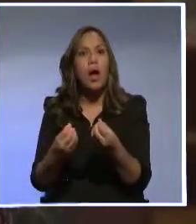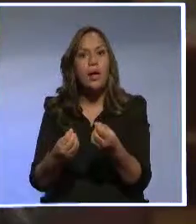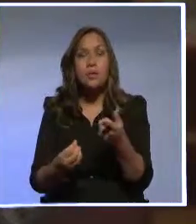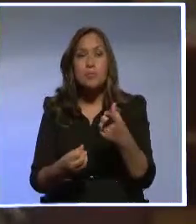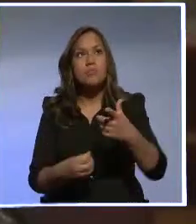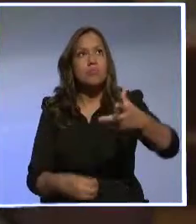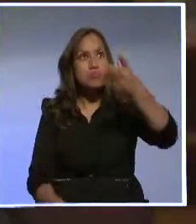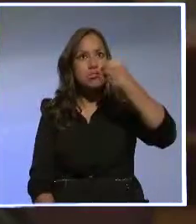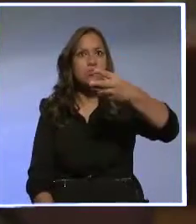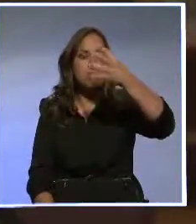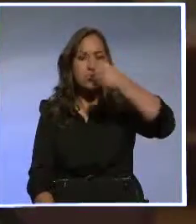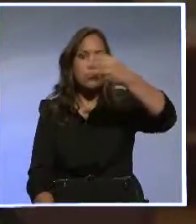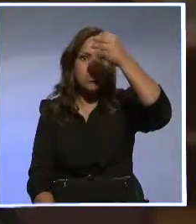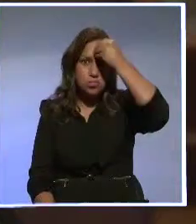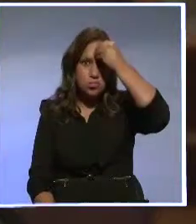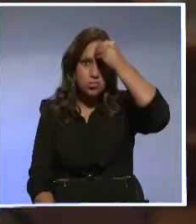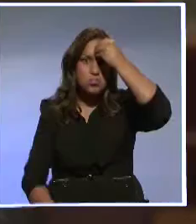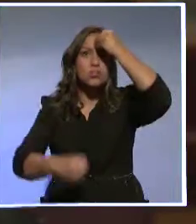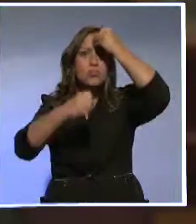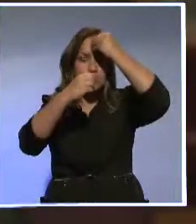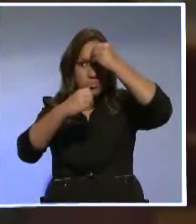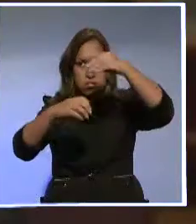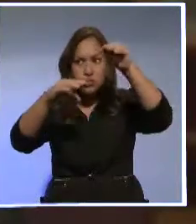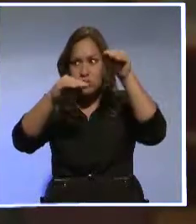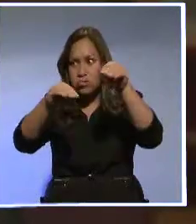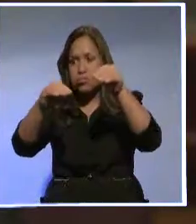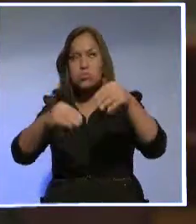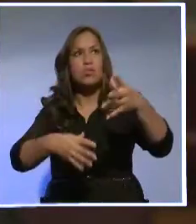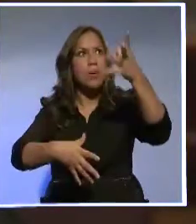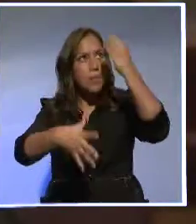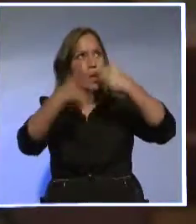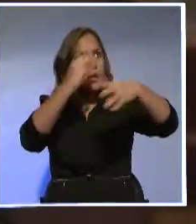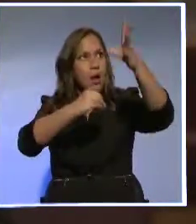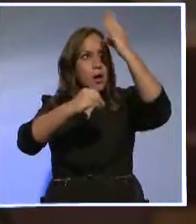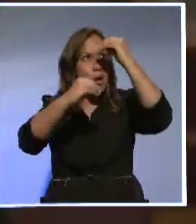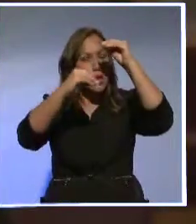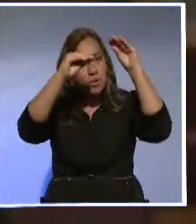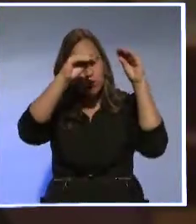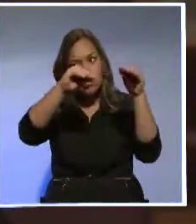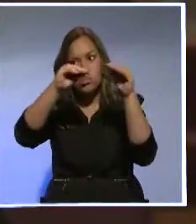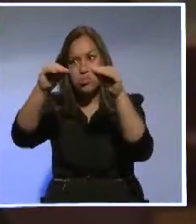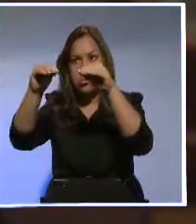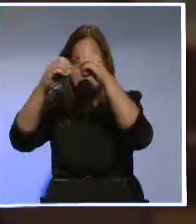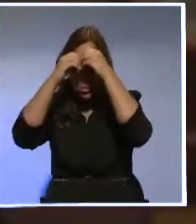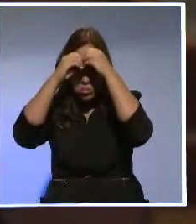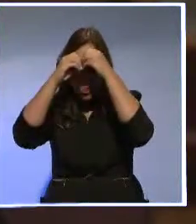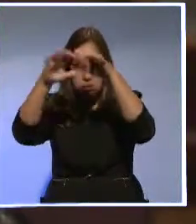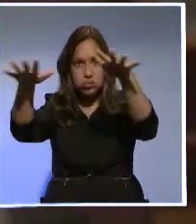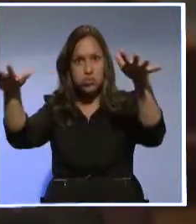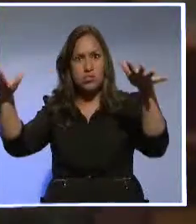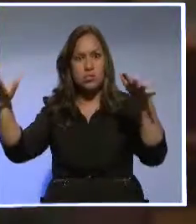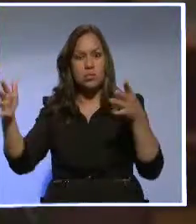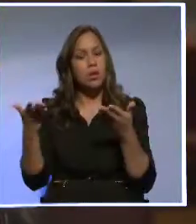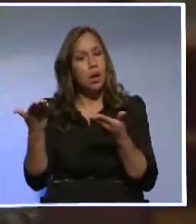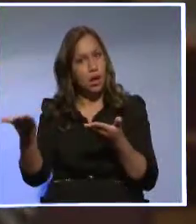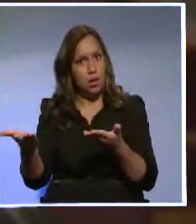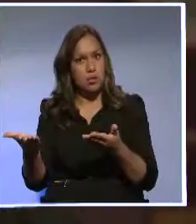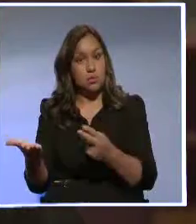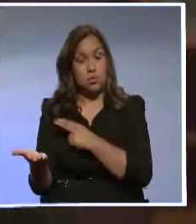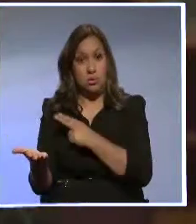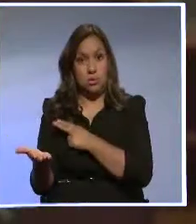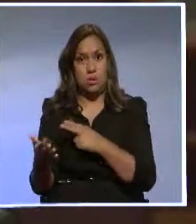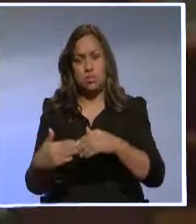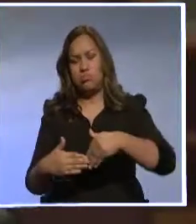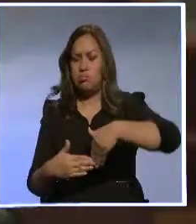reparten a sus estudiantes y por eso es que esas universidades están en el nivel más alto entre las 50